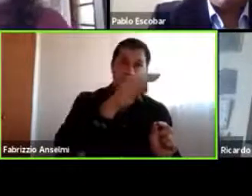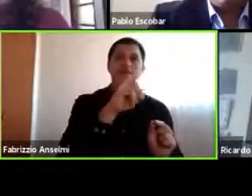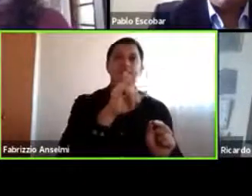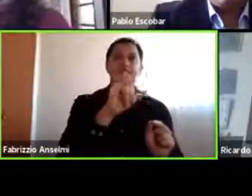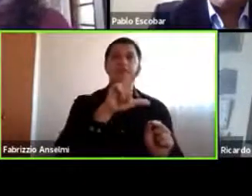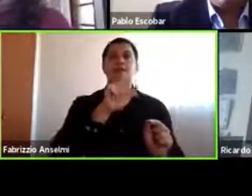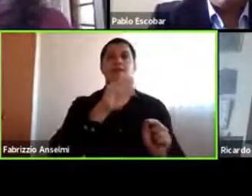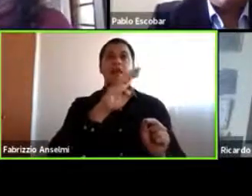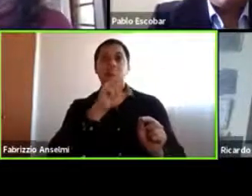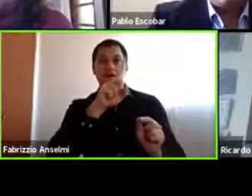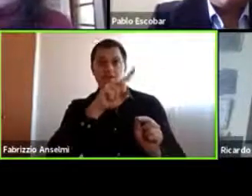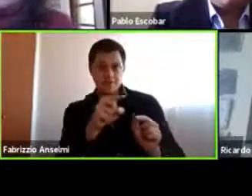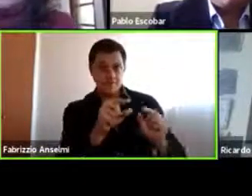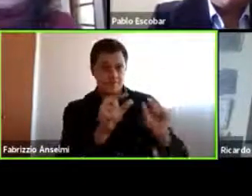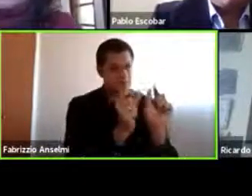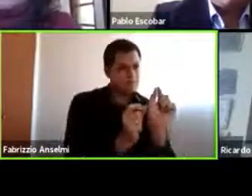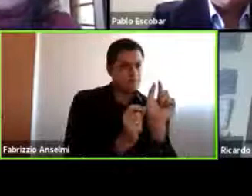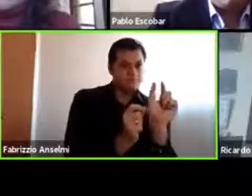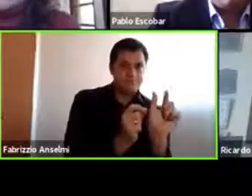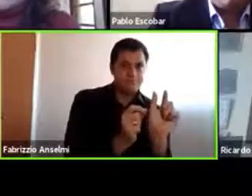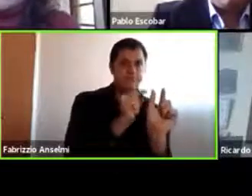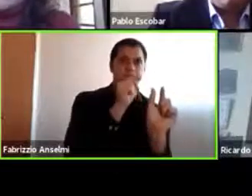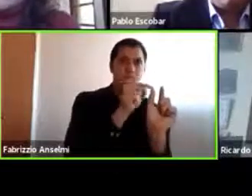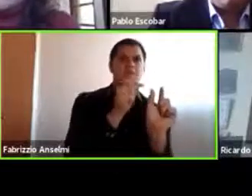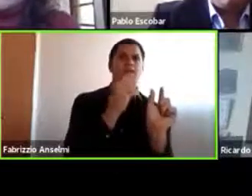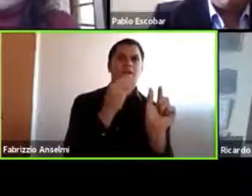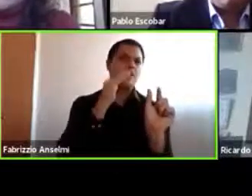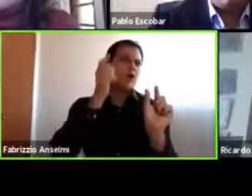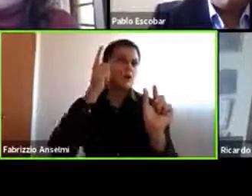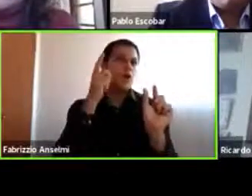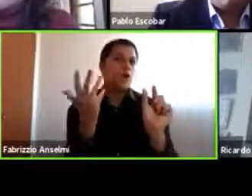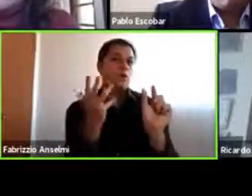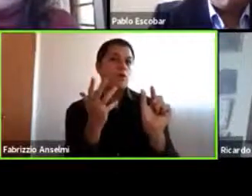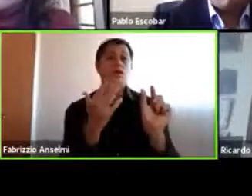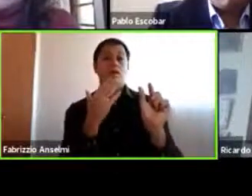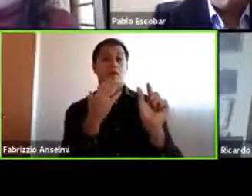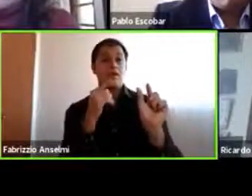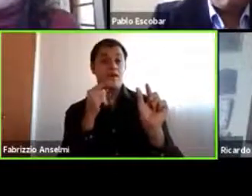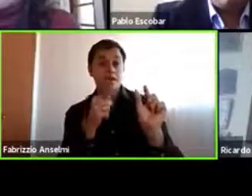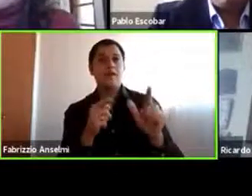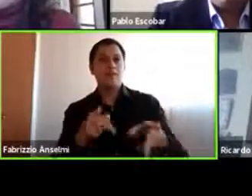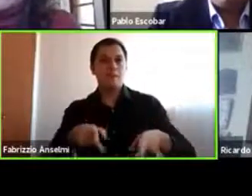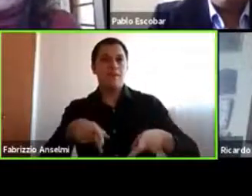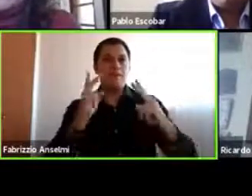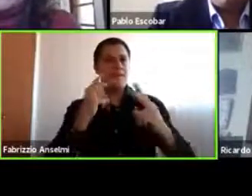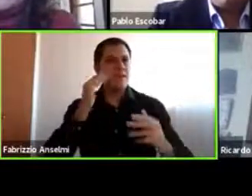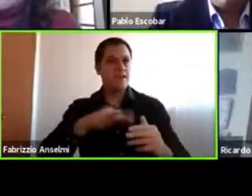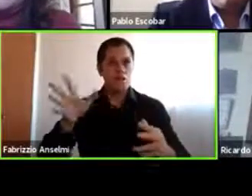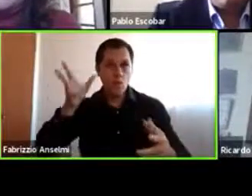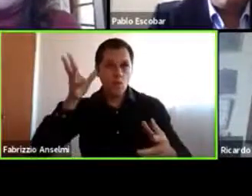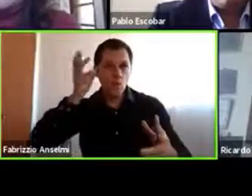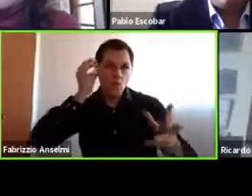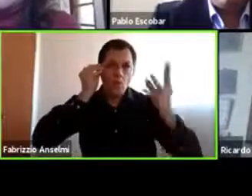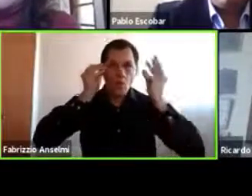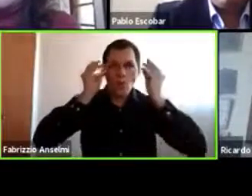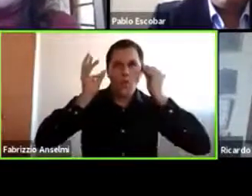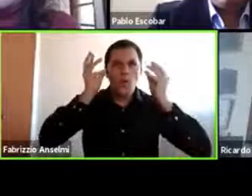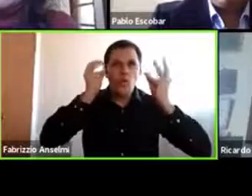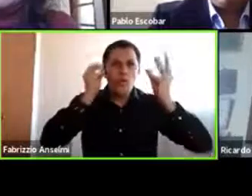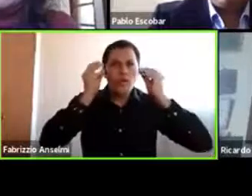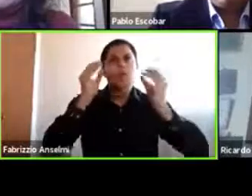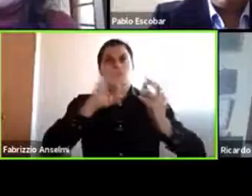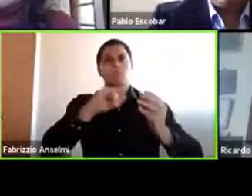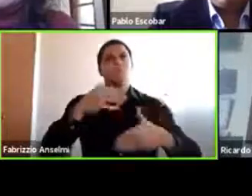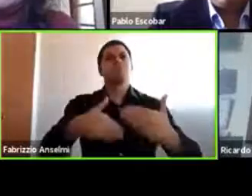rudimentos que permiten, con una buena mediación, seguir leyendo. Y por lo tanto, este juego, para